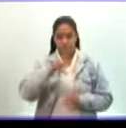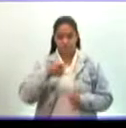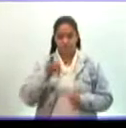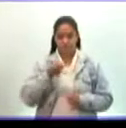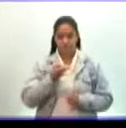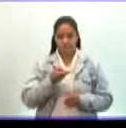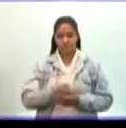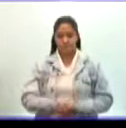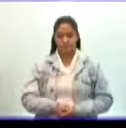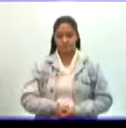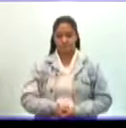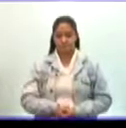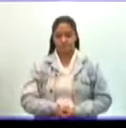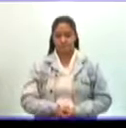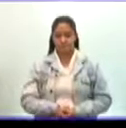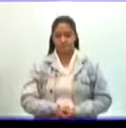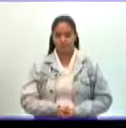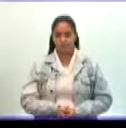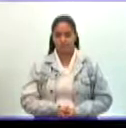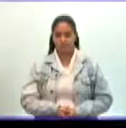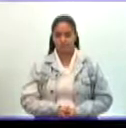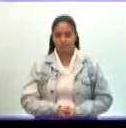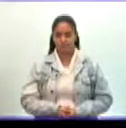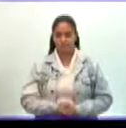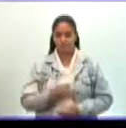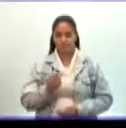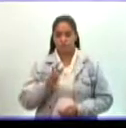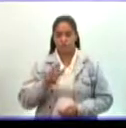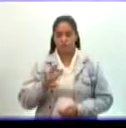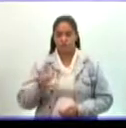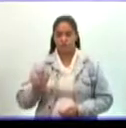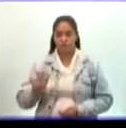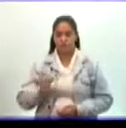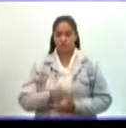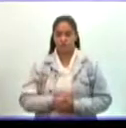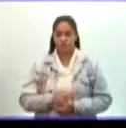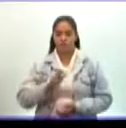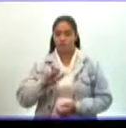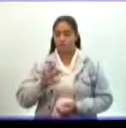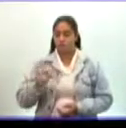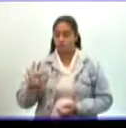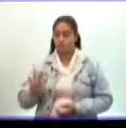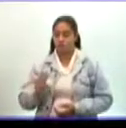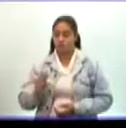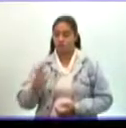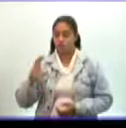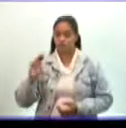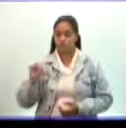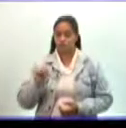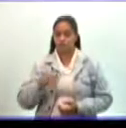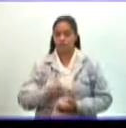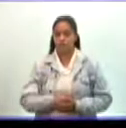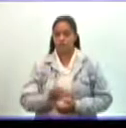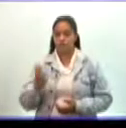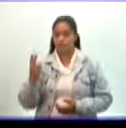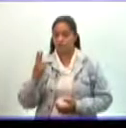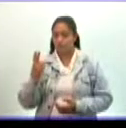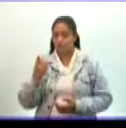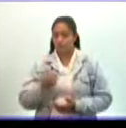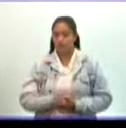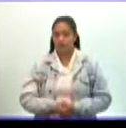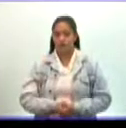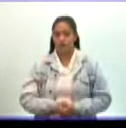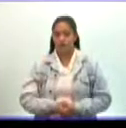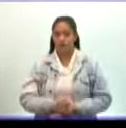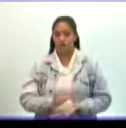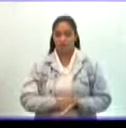igualdad, en este caso nos da 48 centímetros cuadrados, y luego entonces